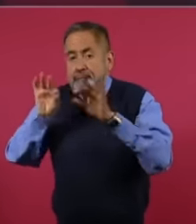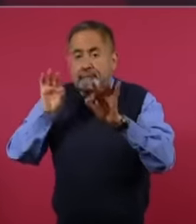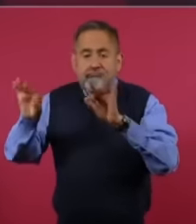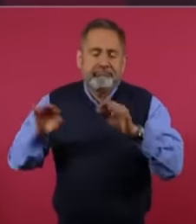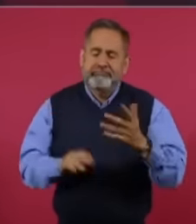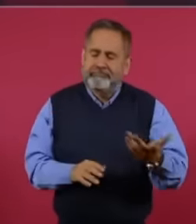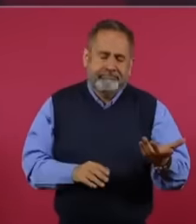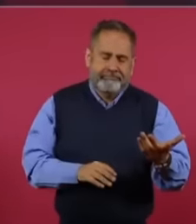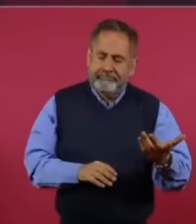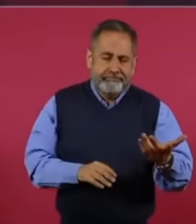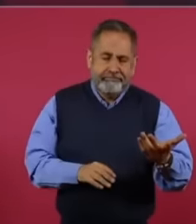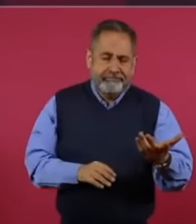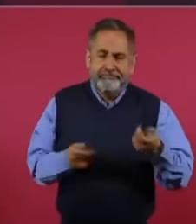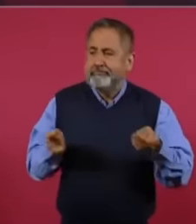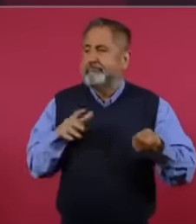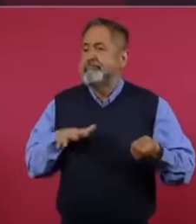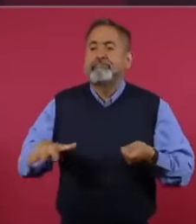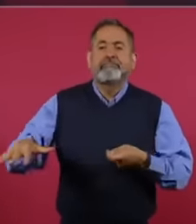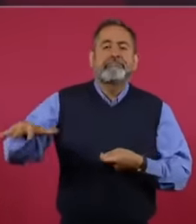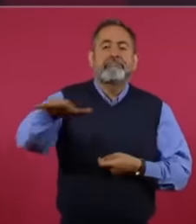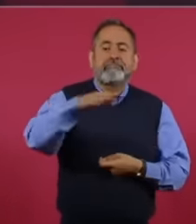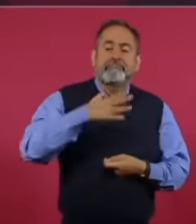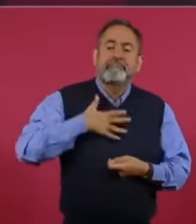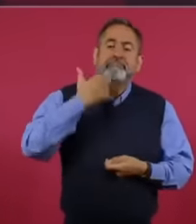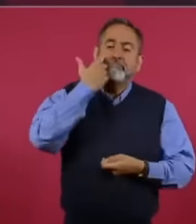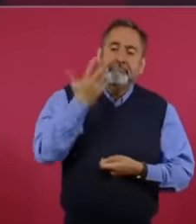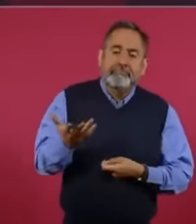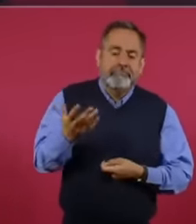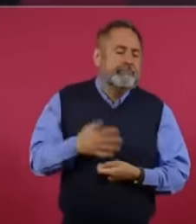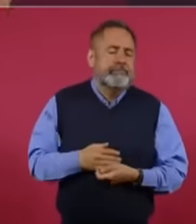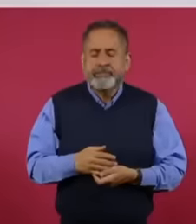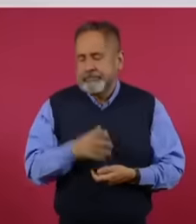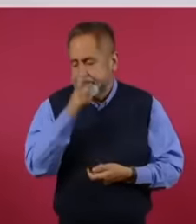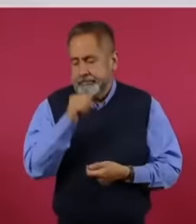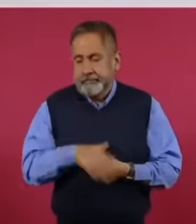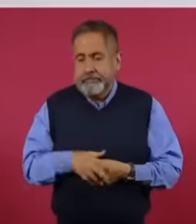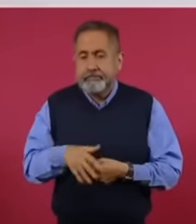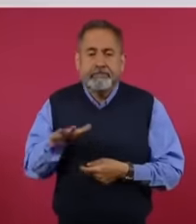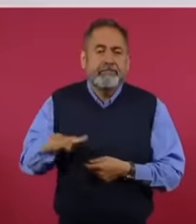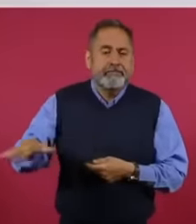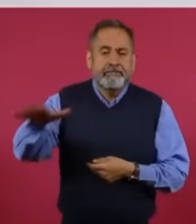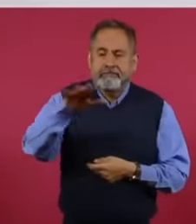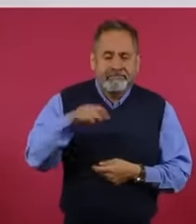la vida pública del país y de los pueblos. No.